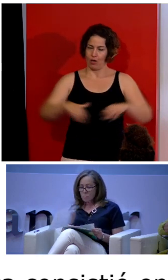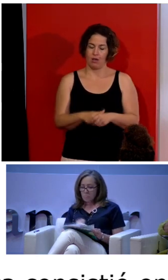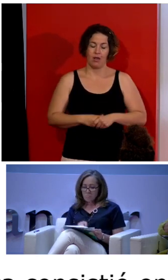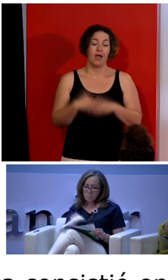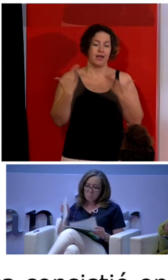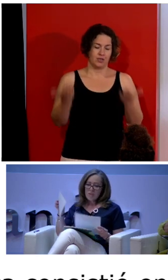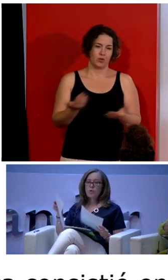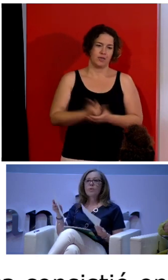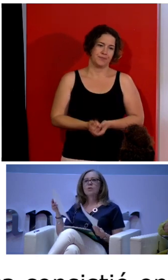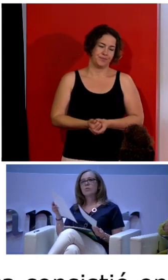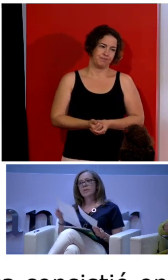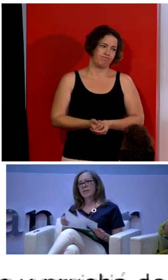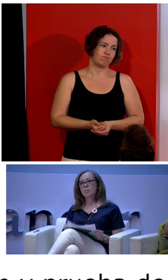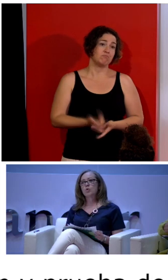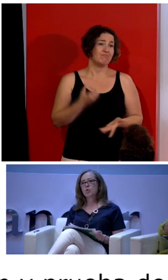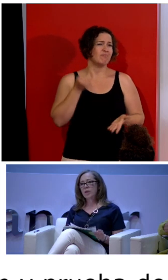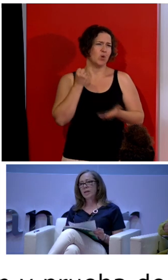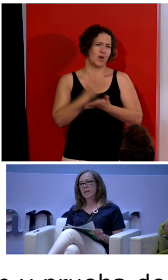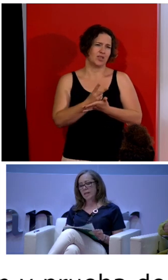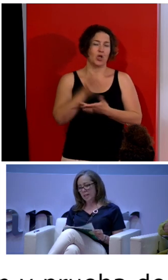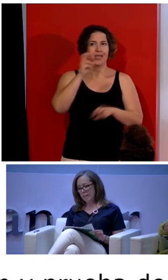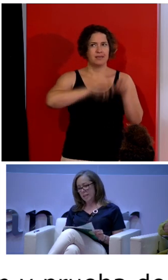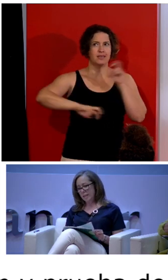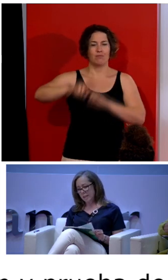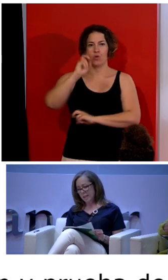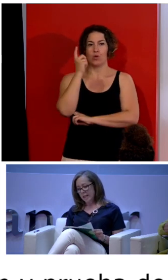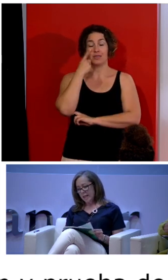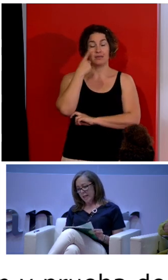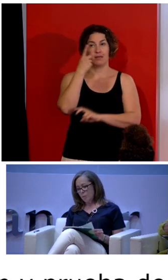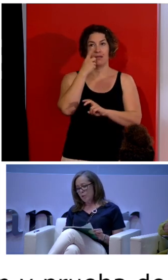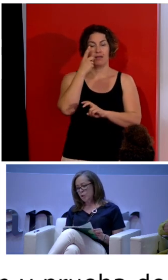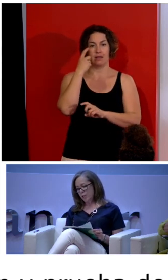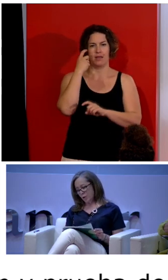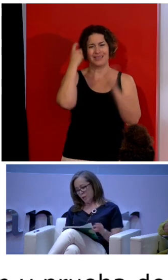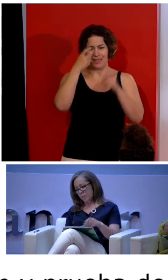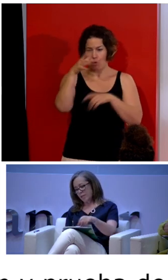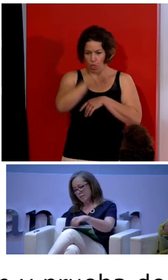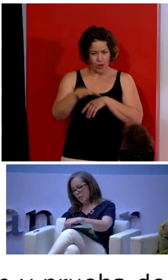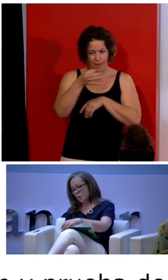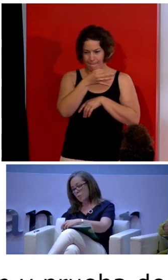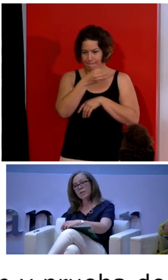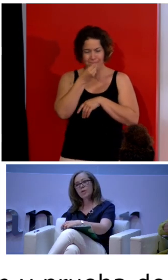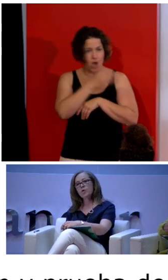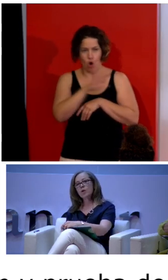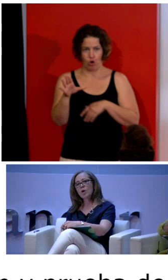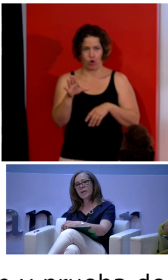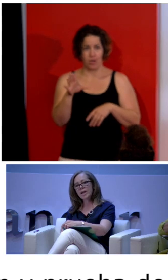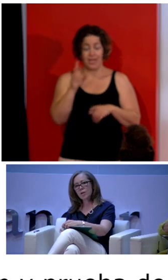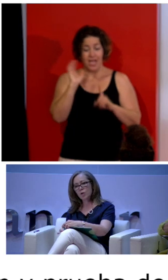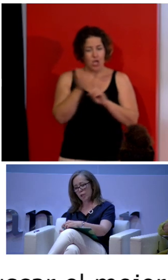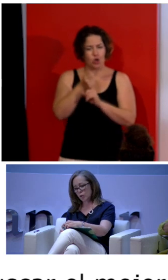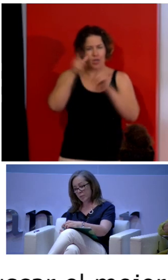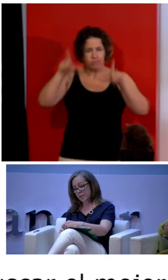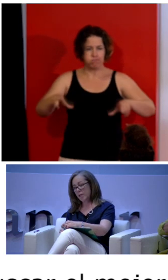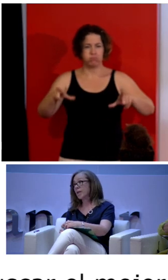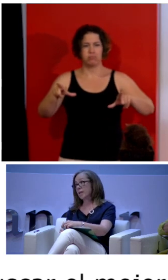Entonces, fue un reto. Intentamos buscar el mejor sitio también y encontrar una ubicación